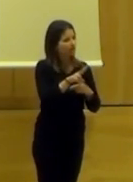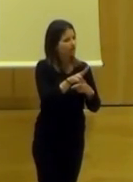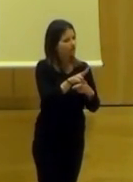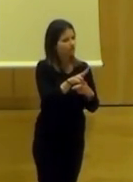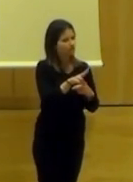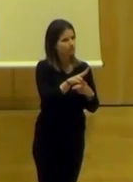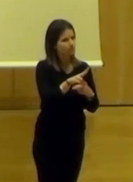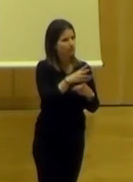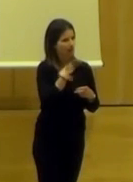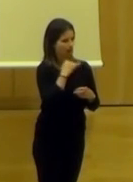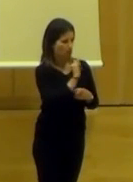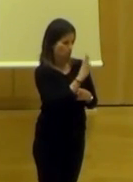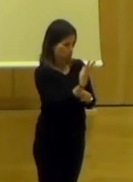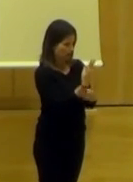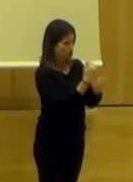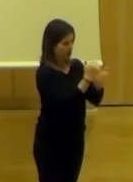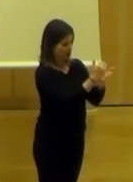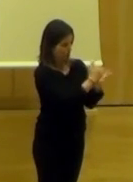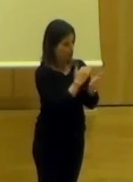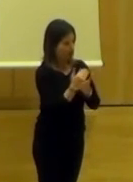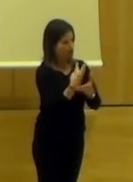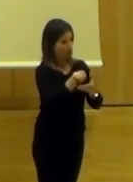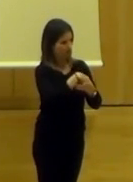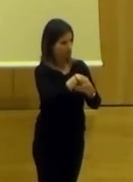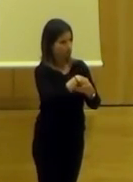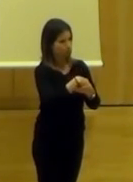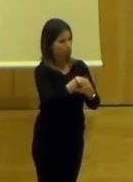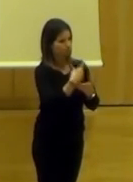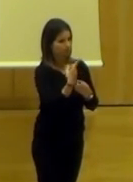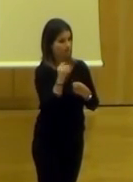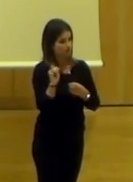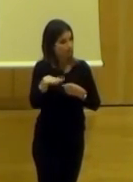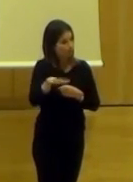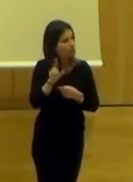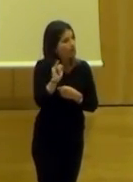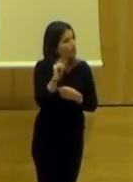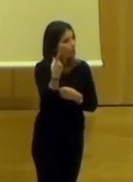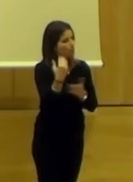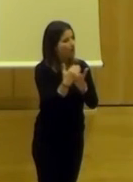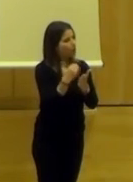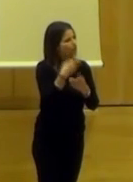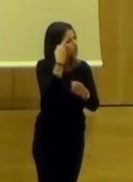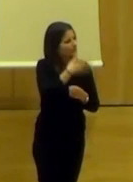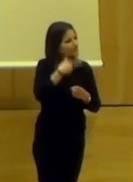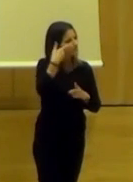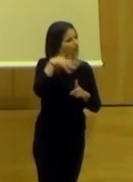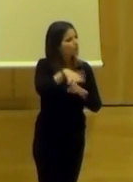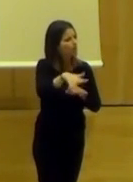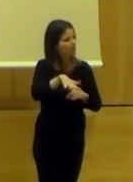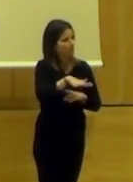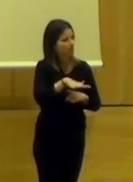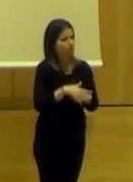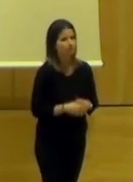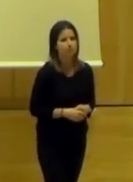nórdico, tenemos cuatro escuelas que están bastante mal tratadas, y si allí hay una, ya sabes qué influencia tiene el